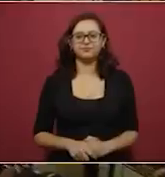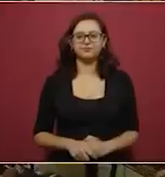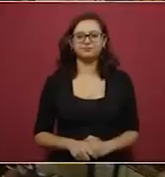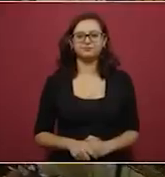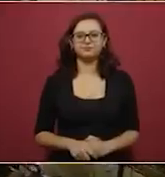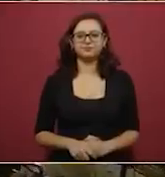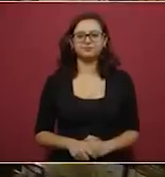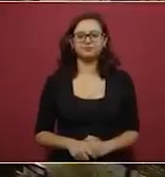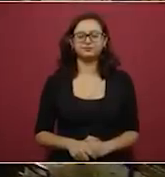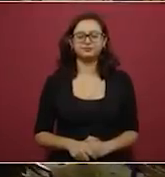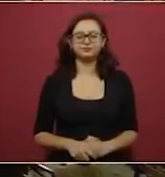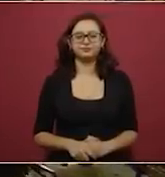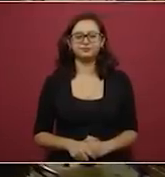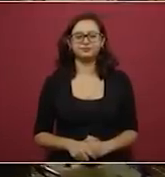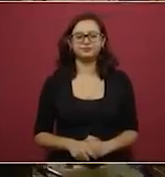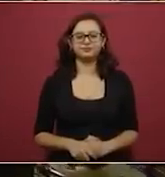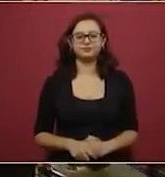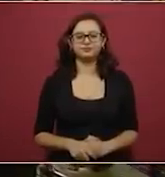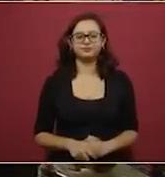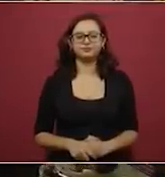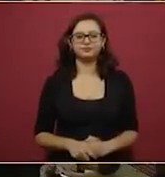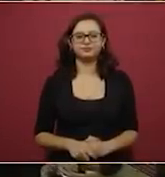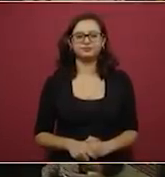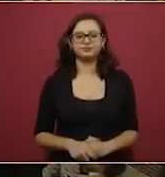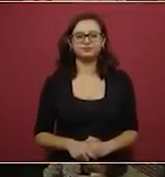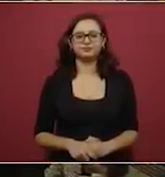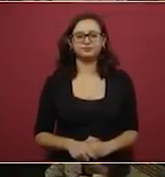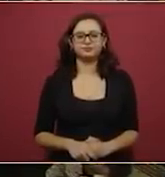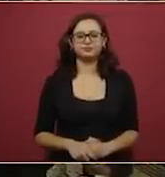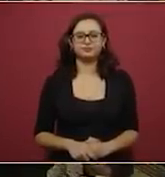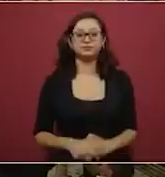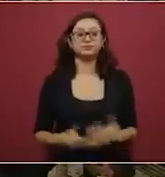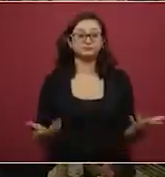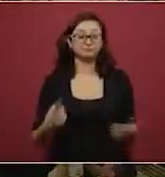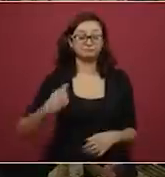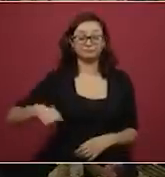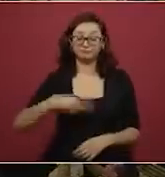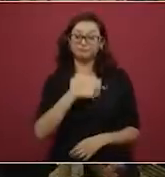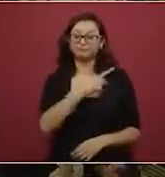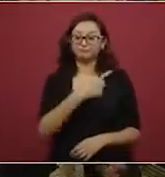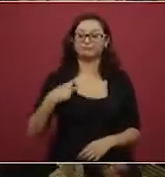hay motivos para estar contentos